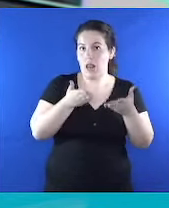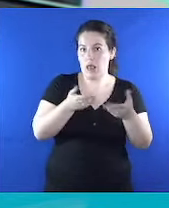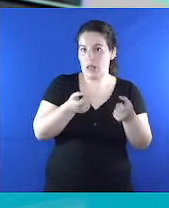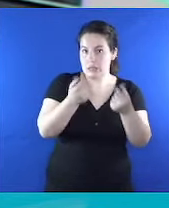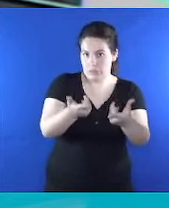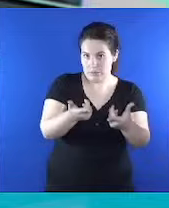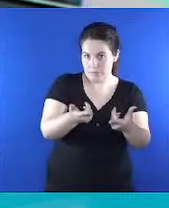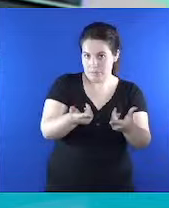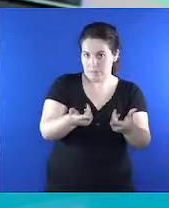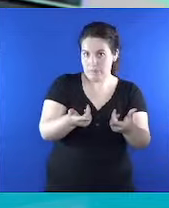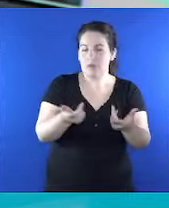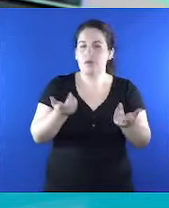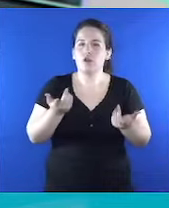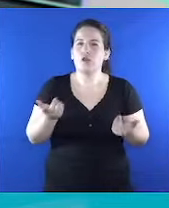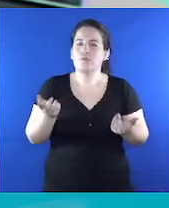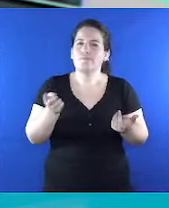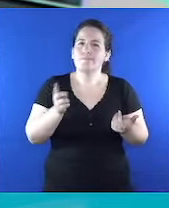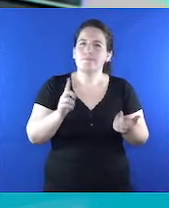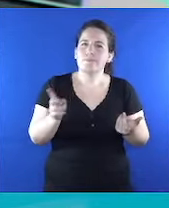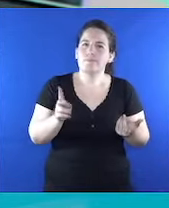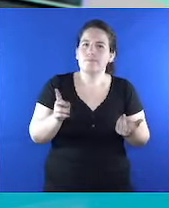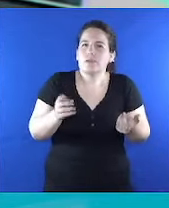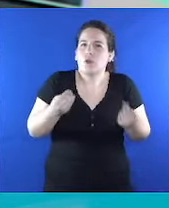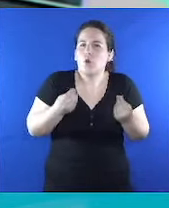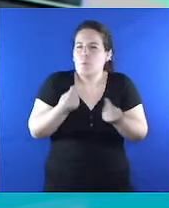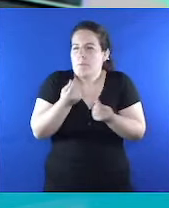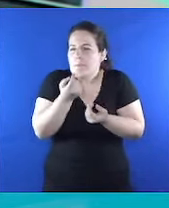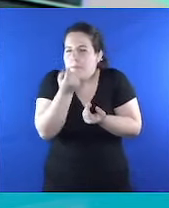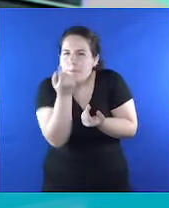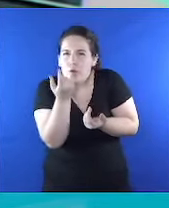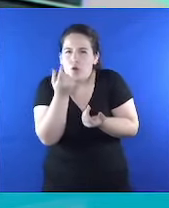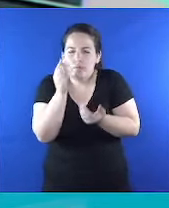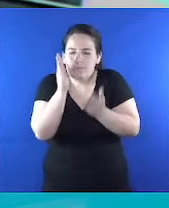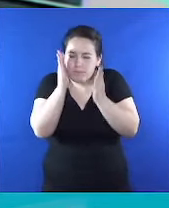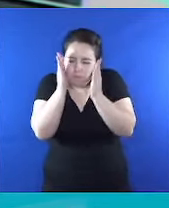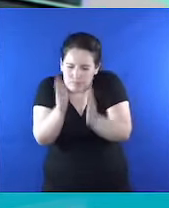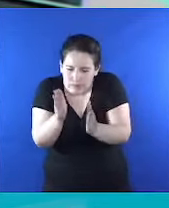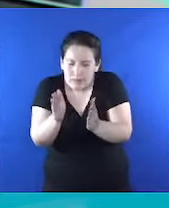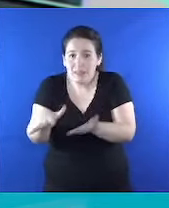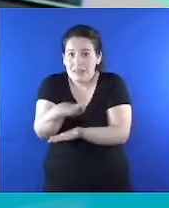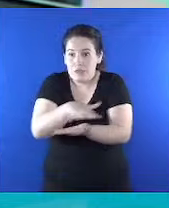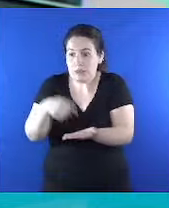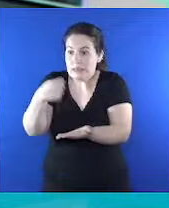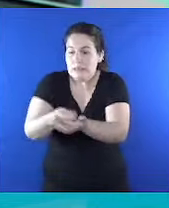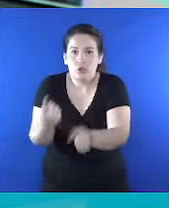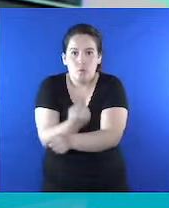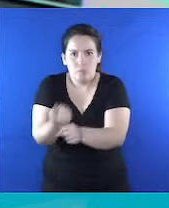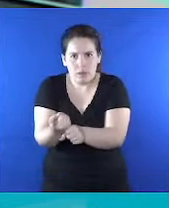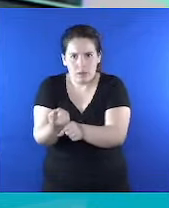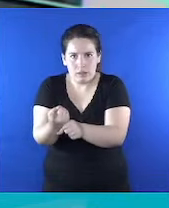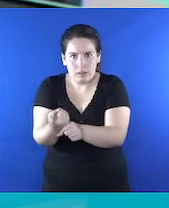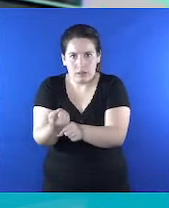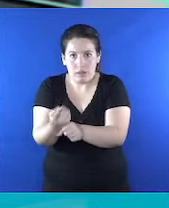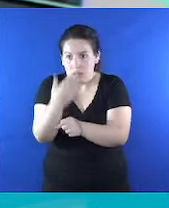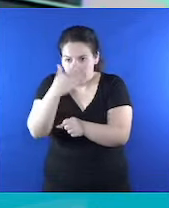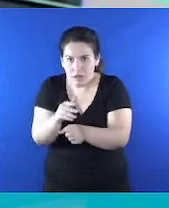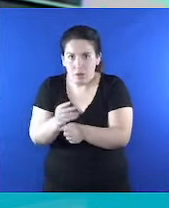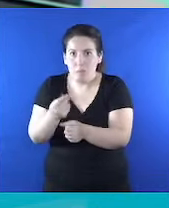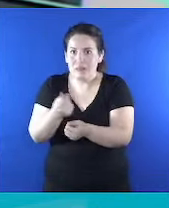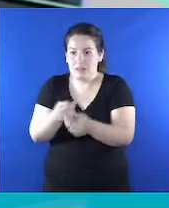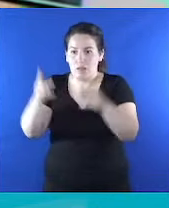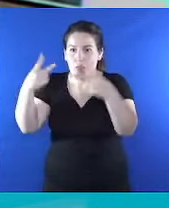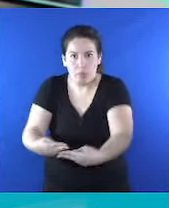han hecho eso no han puesto ni un poquito el ojo en los sectores que no lo pueden pagar y les van a cortar la tarifa